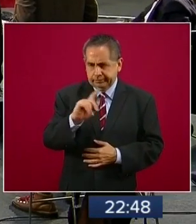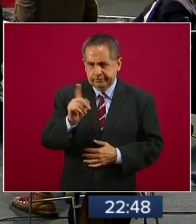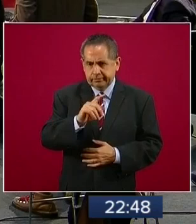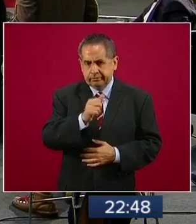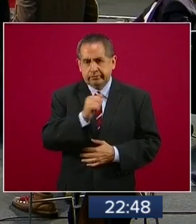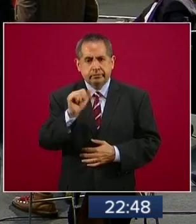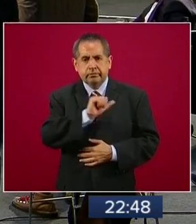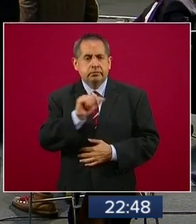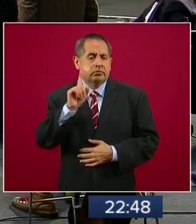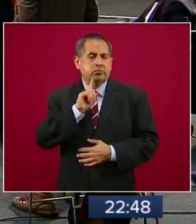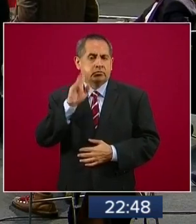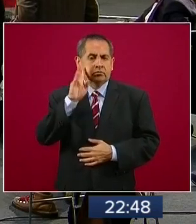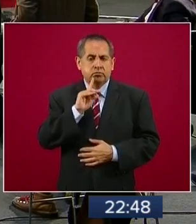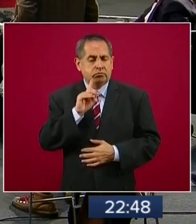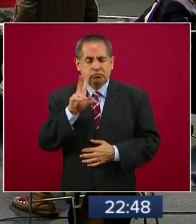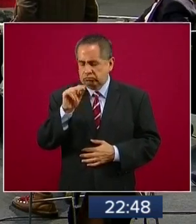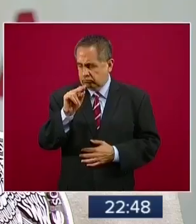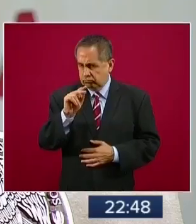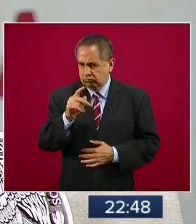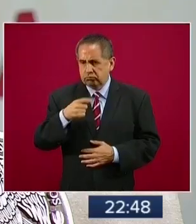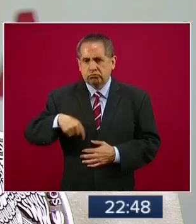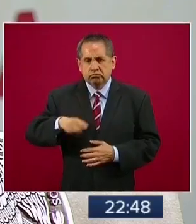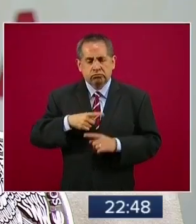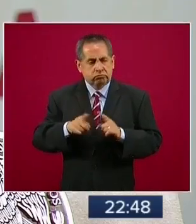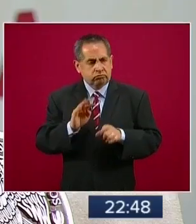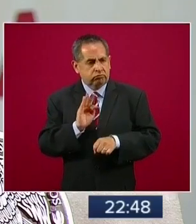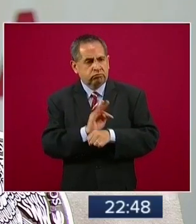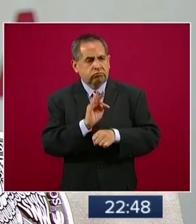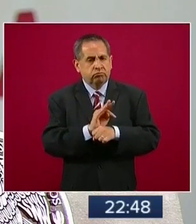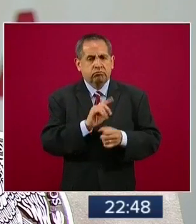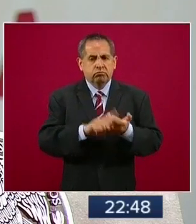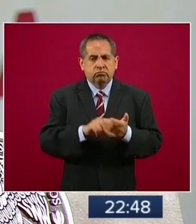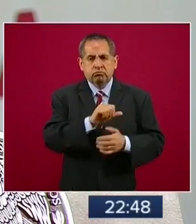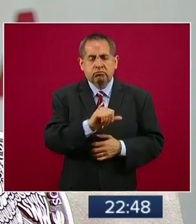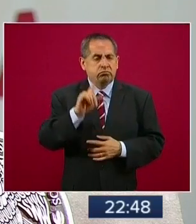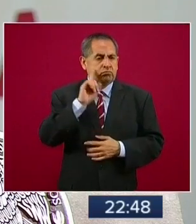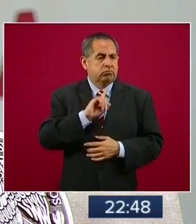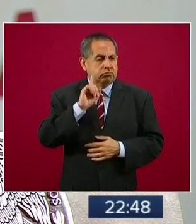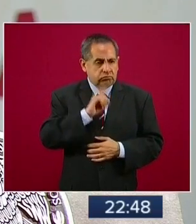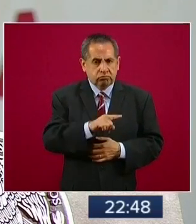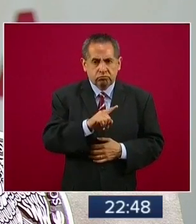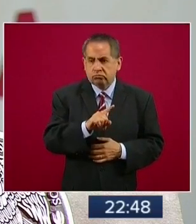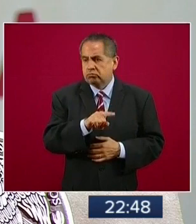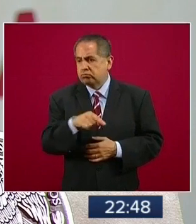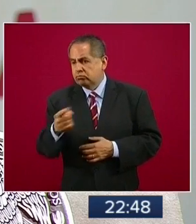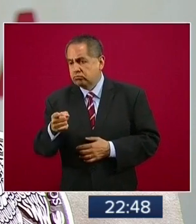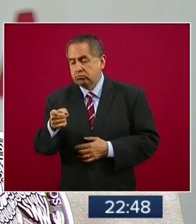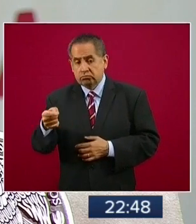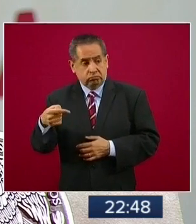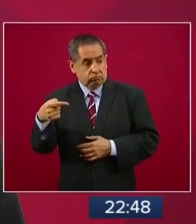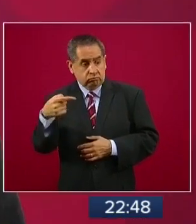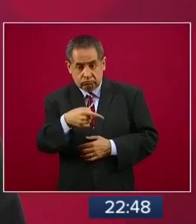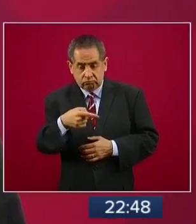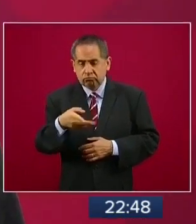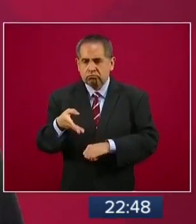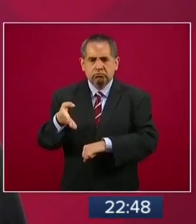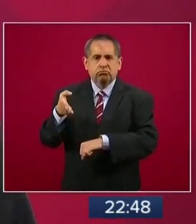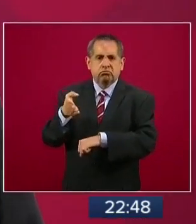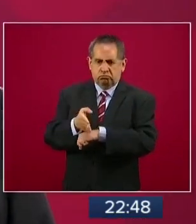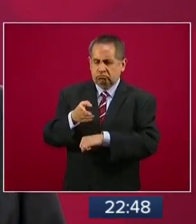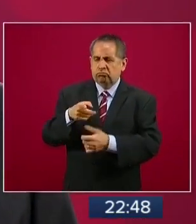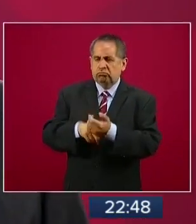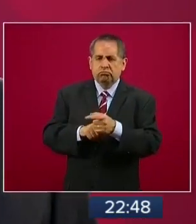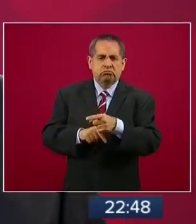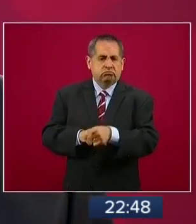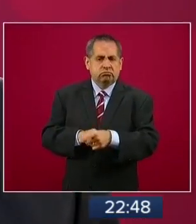las mujeres, estamos protegiendo a las mujeres, se está castigando a los